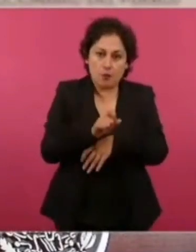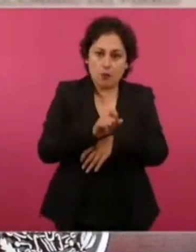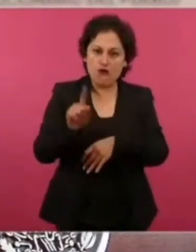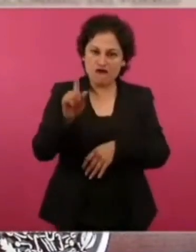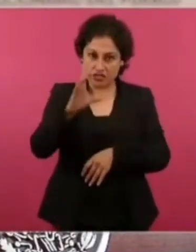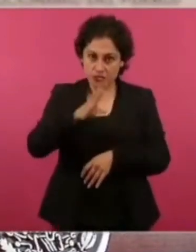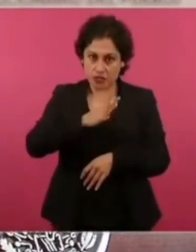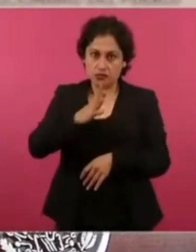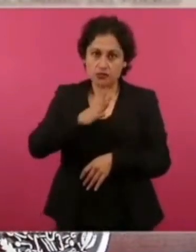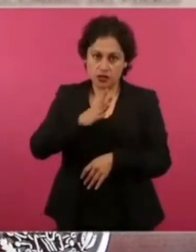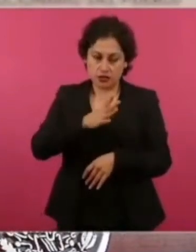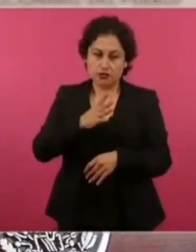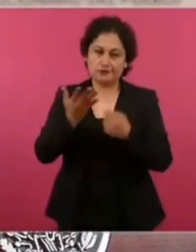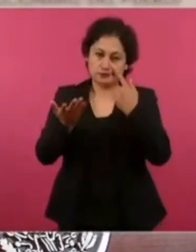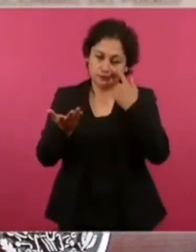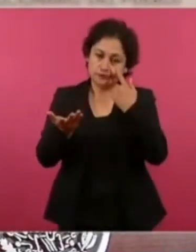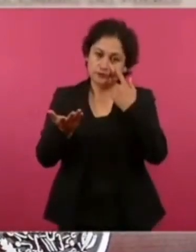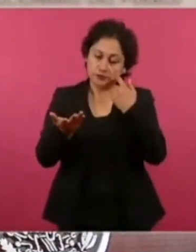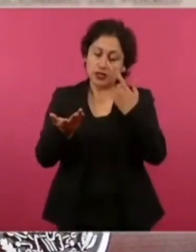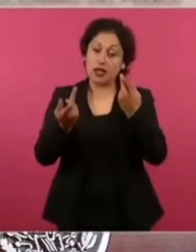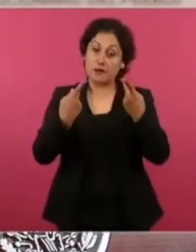porque están